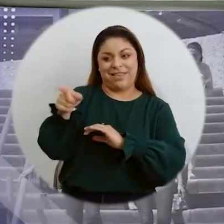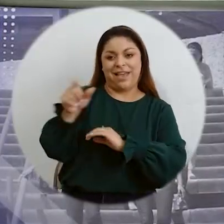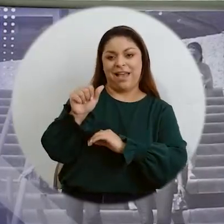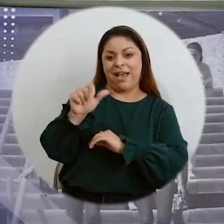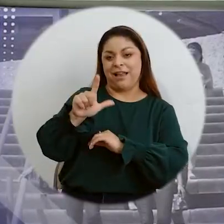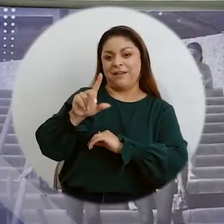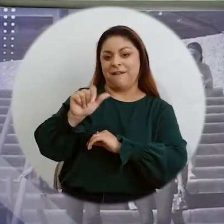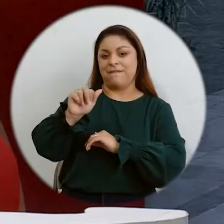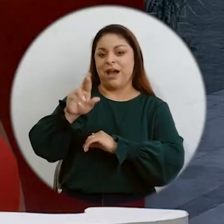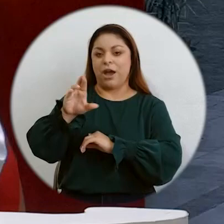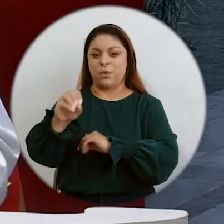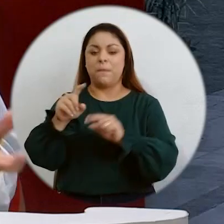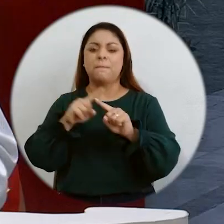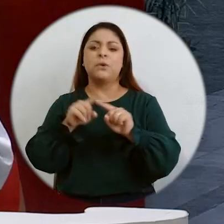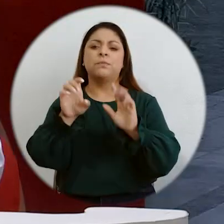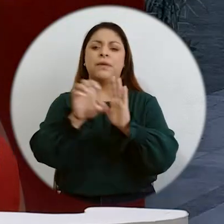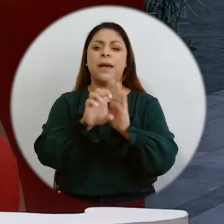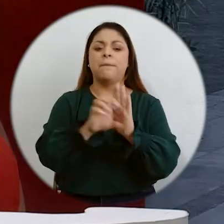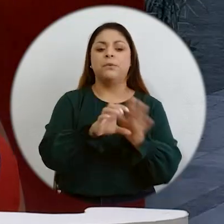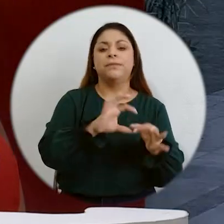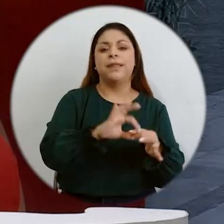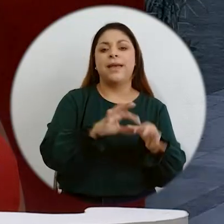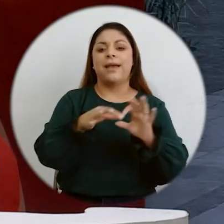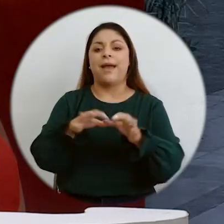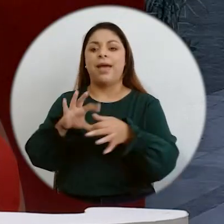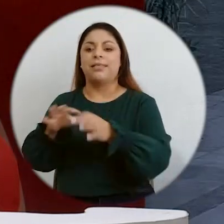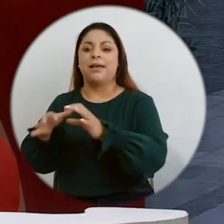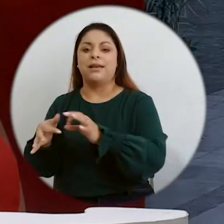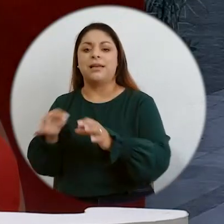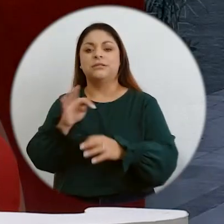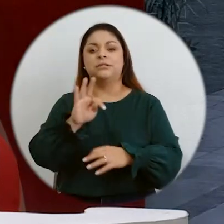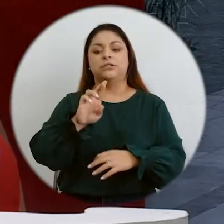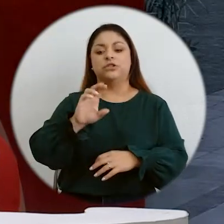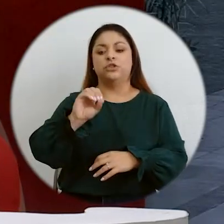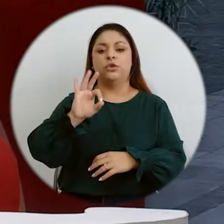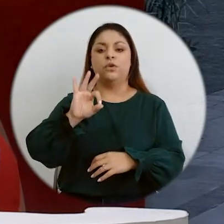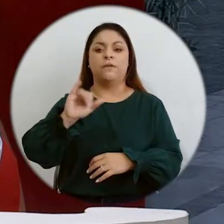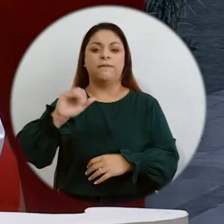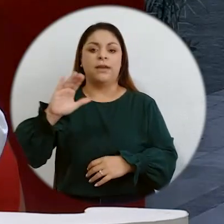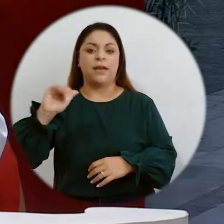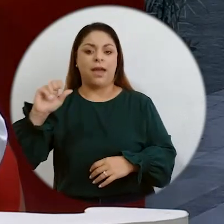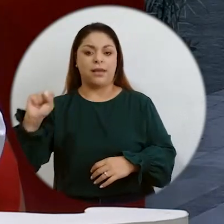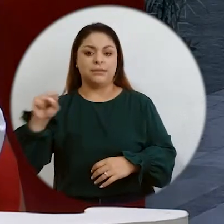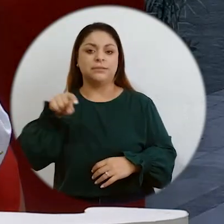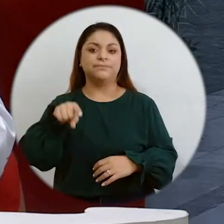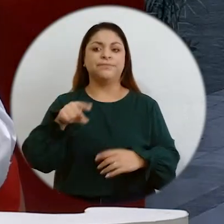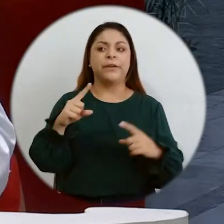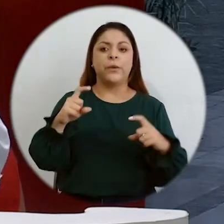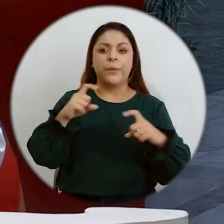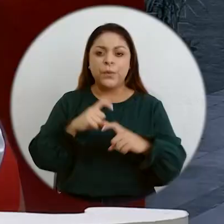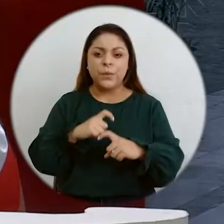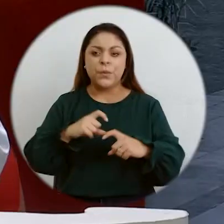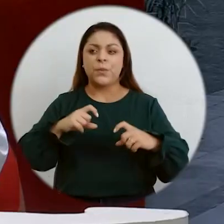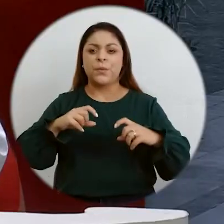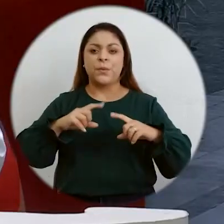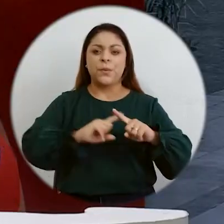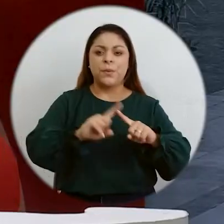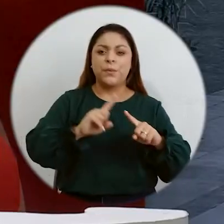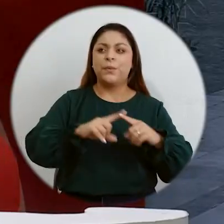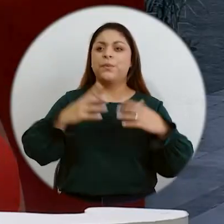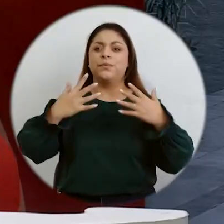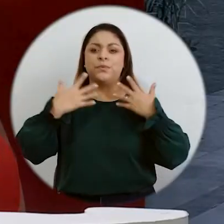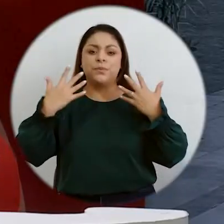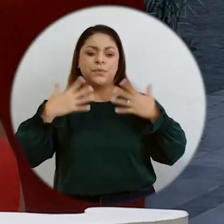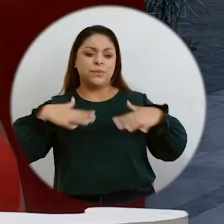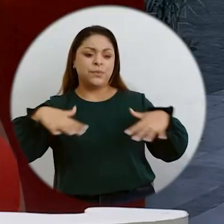por ejemplo, cómo las cadenas tróficas, ¿verdad? La complejidad de los ecosistemas en los océanos